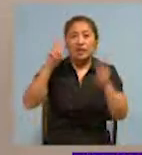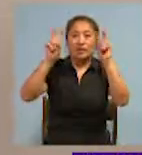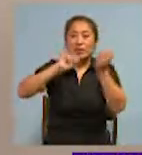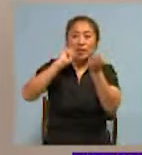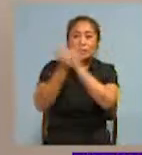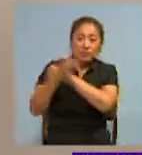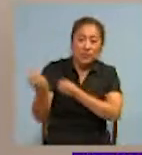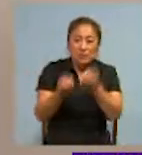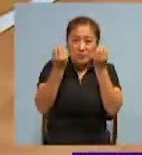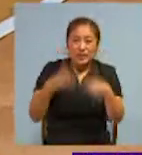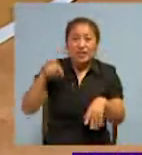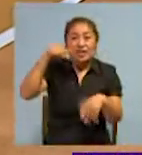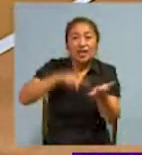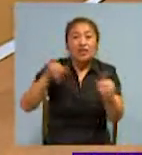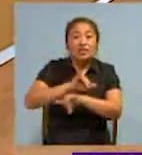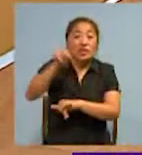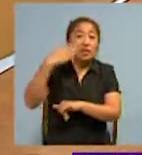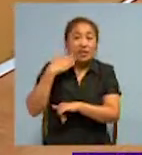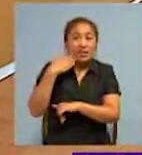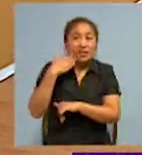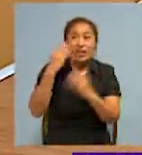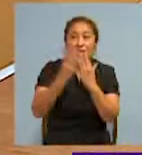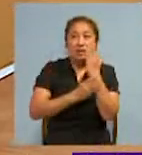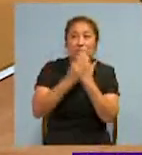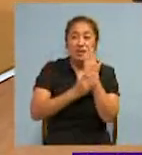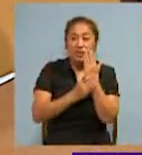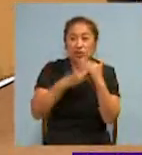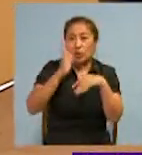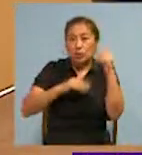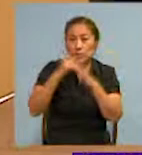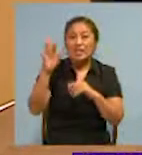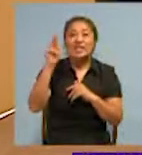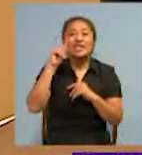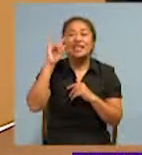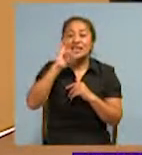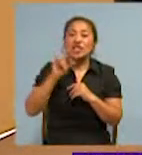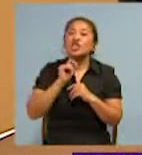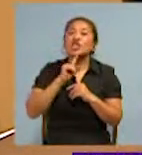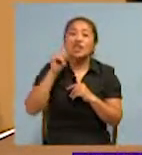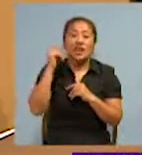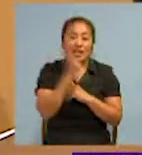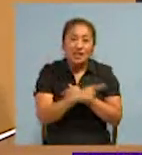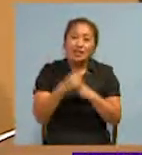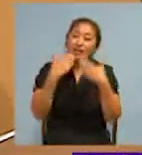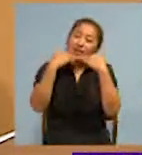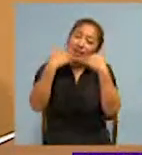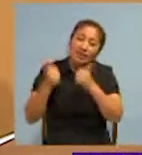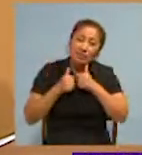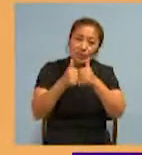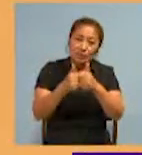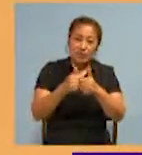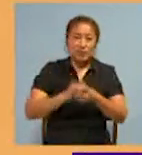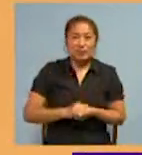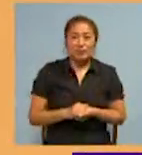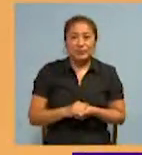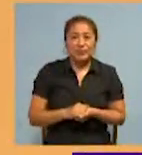le vamos a dar la bienvenida en esta primera edición de noticias al ministro de infraestructura de jorge rizzo de ministro muchísimas gracias por acompañarnos que tenga un buen año bueno